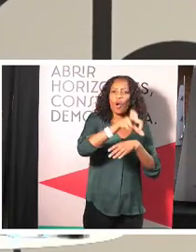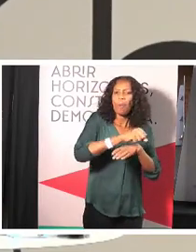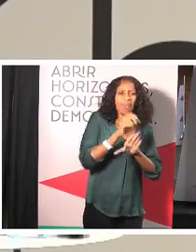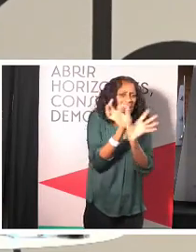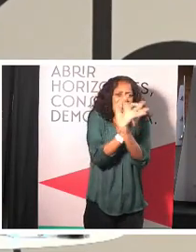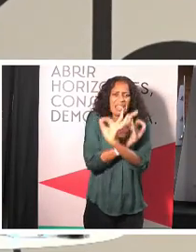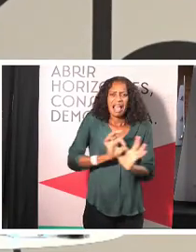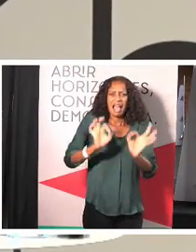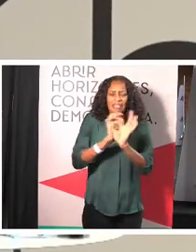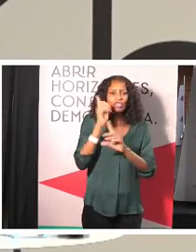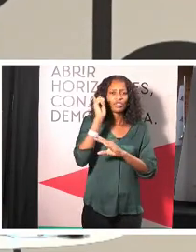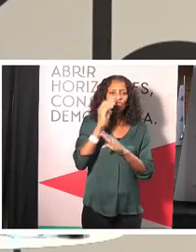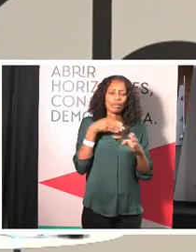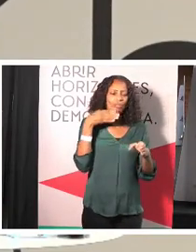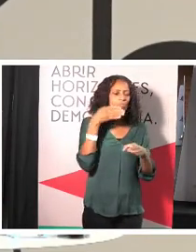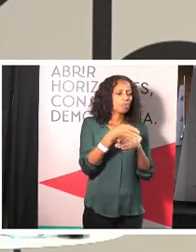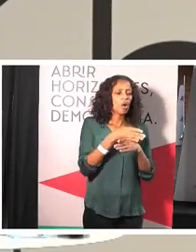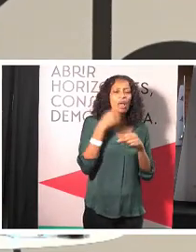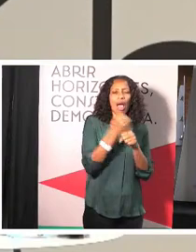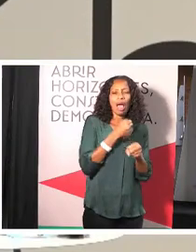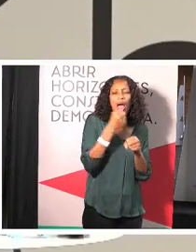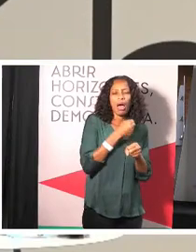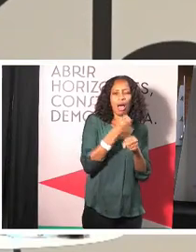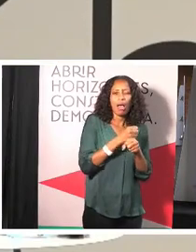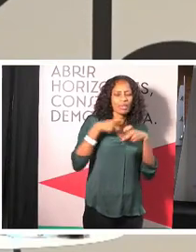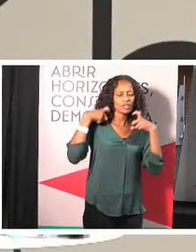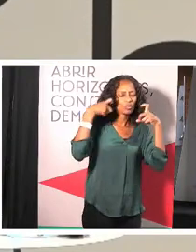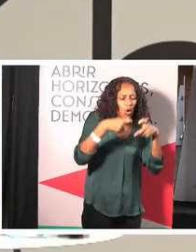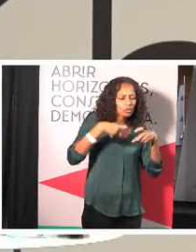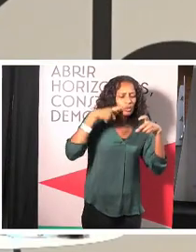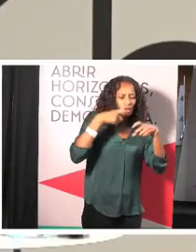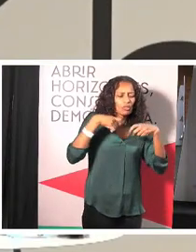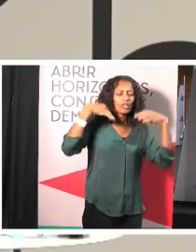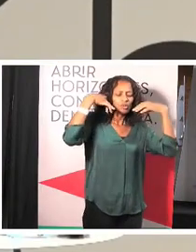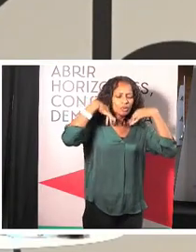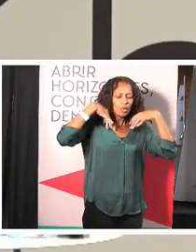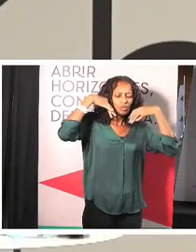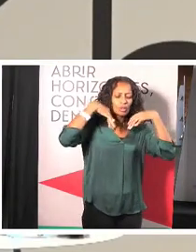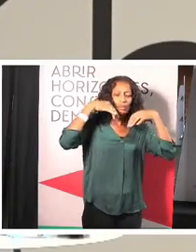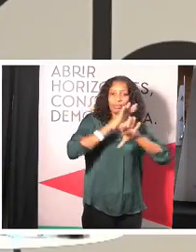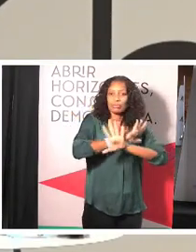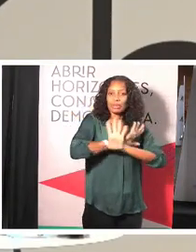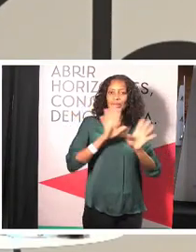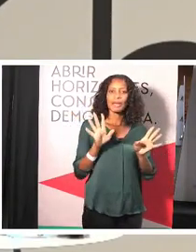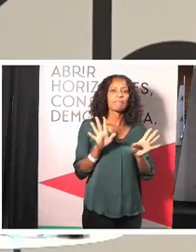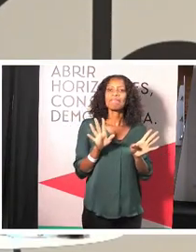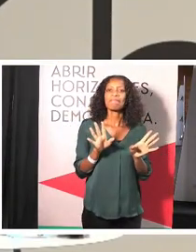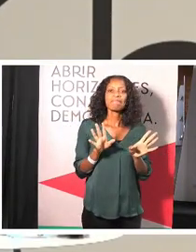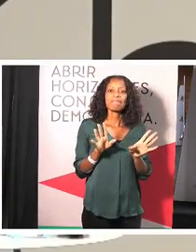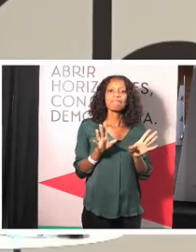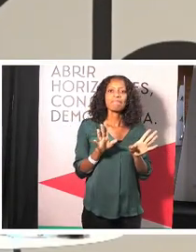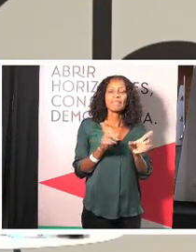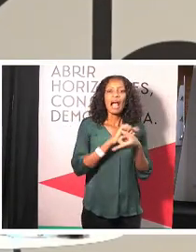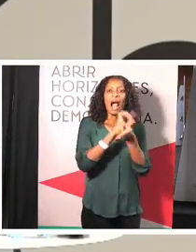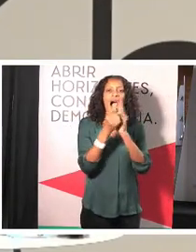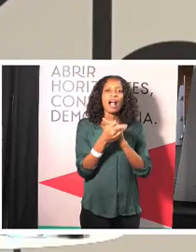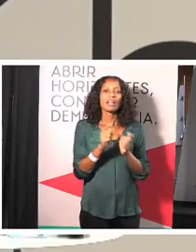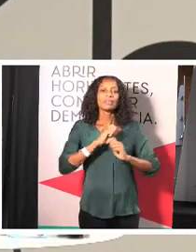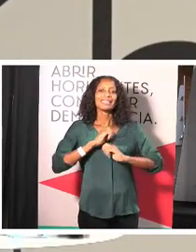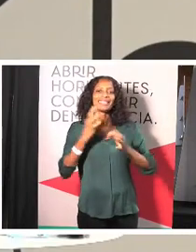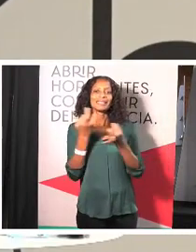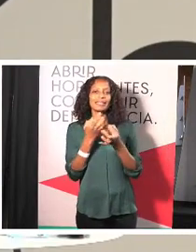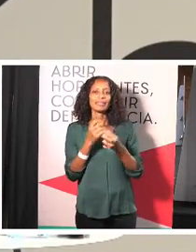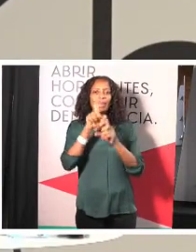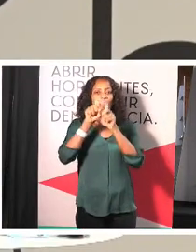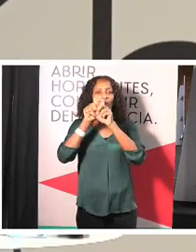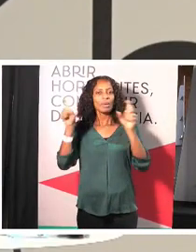nada y exclusivamente va a un lugar, deposita su esfuerzo y a cambio alguien le libera de incertidumbre y le garantiza unos ingresos. Lo